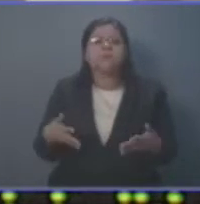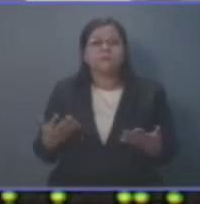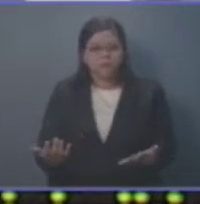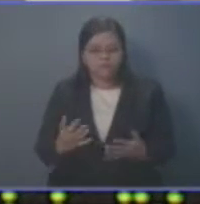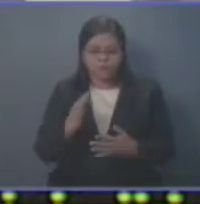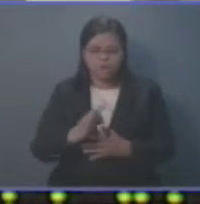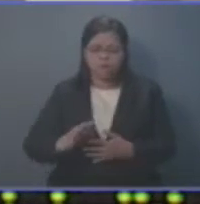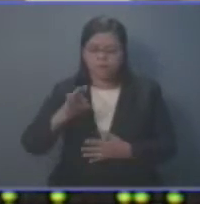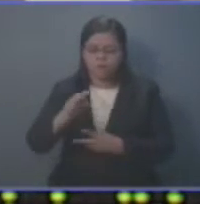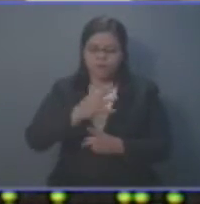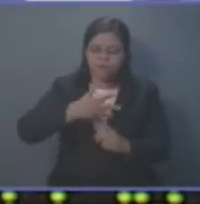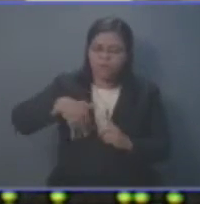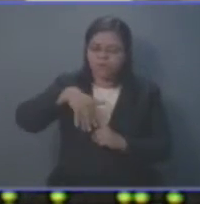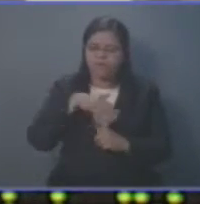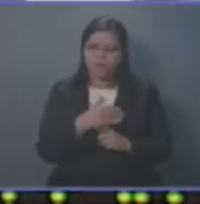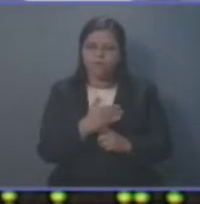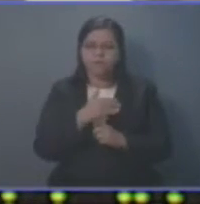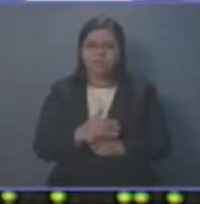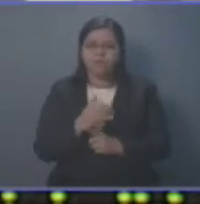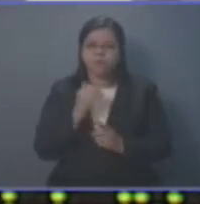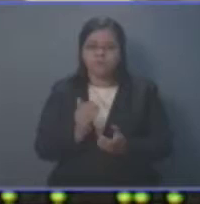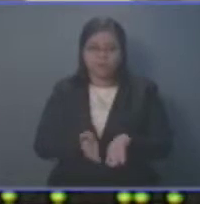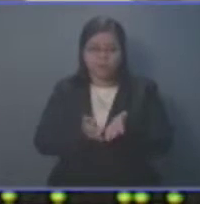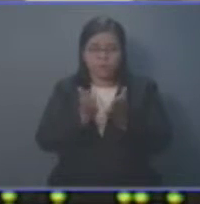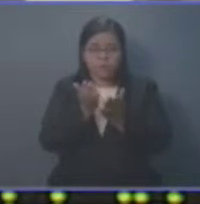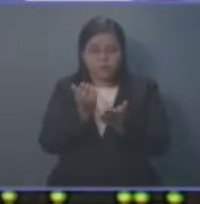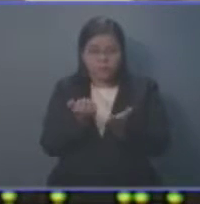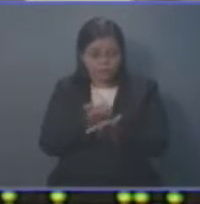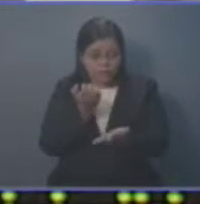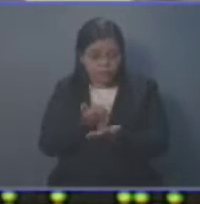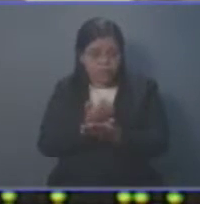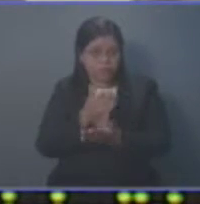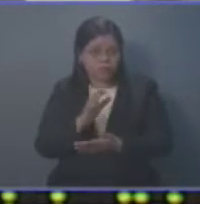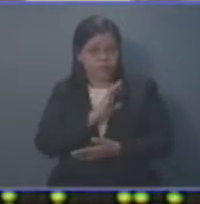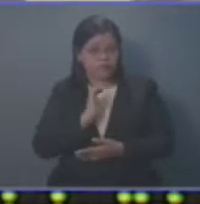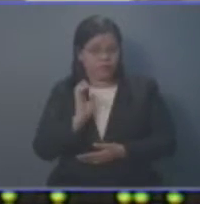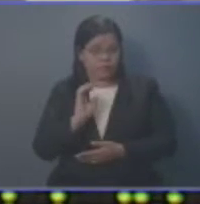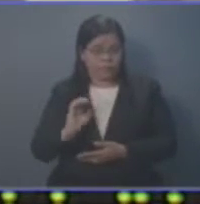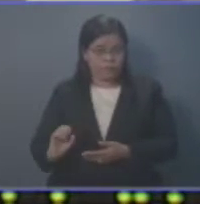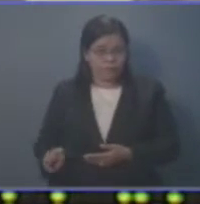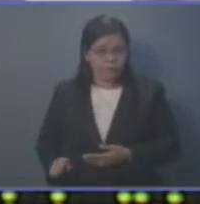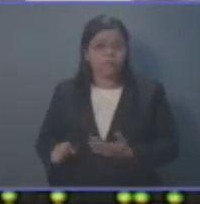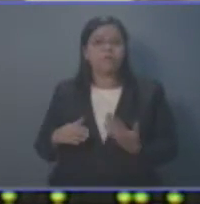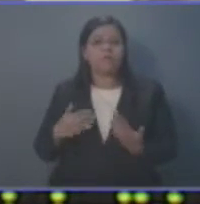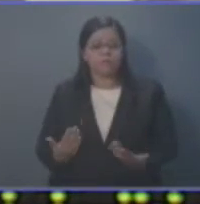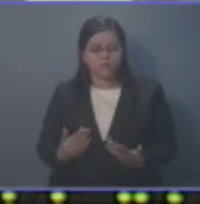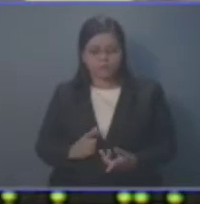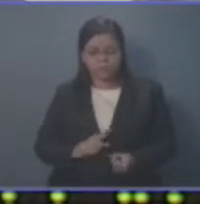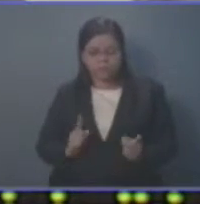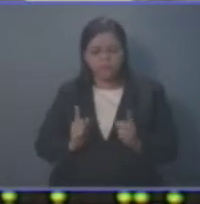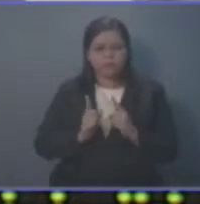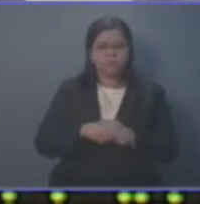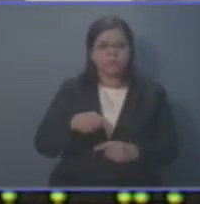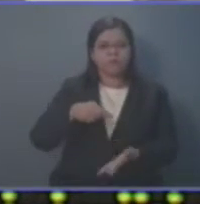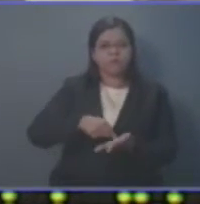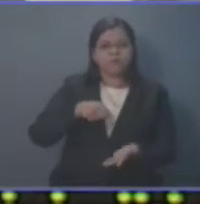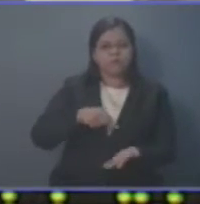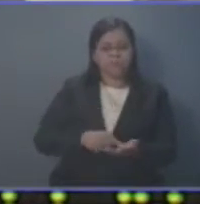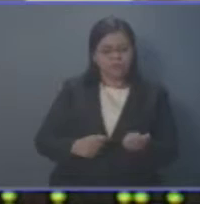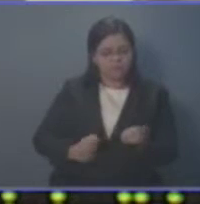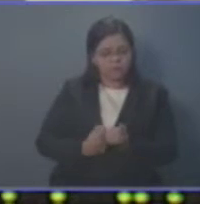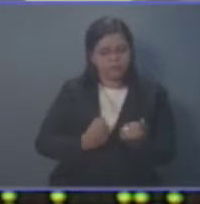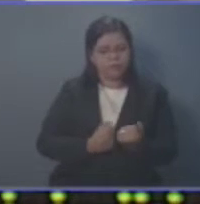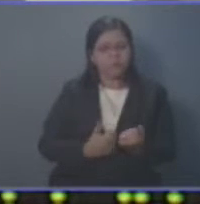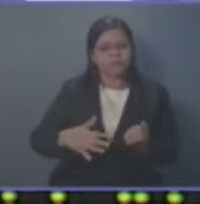de mejorar la situación climática, hídrica y económica de El Salvador a través de la reestructuración de la deuda y del fortalecimiento del